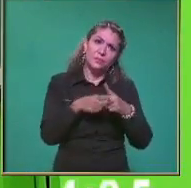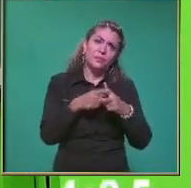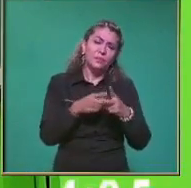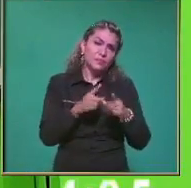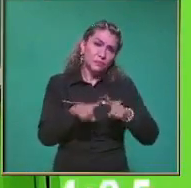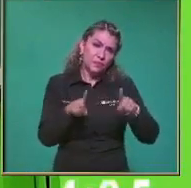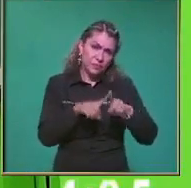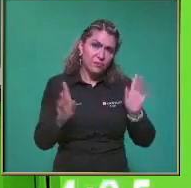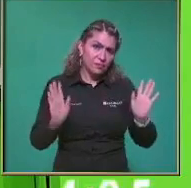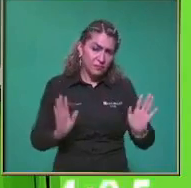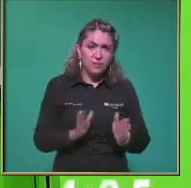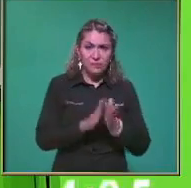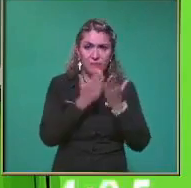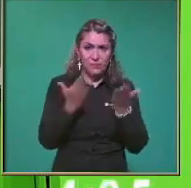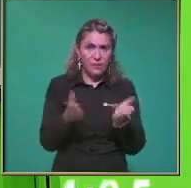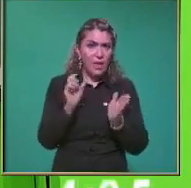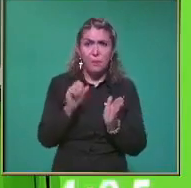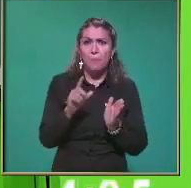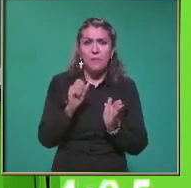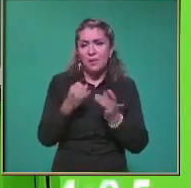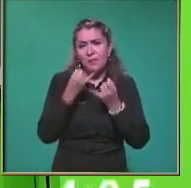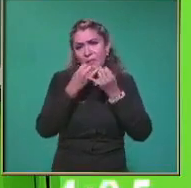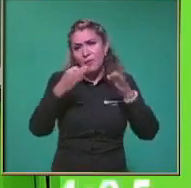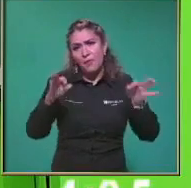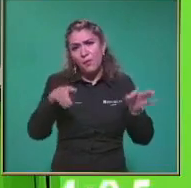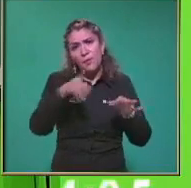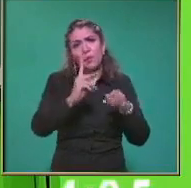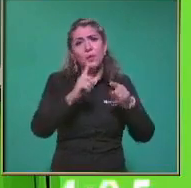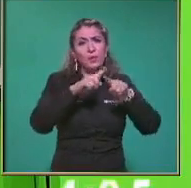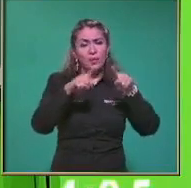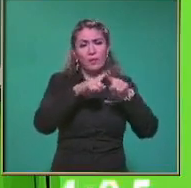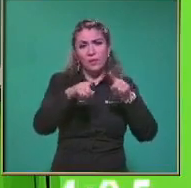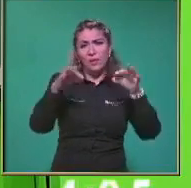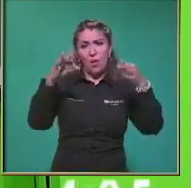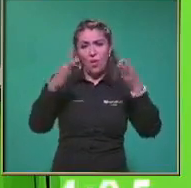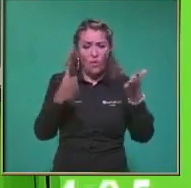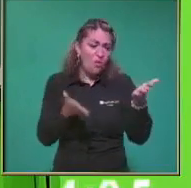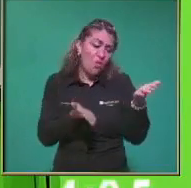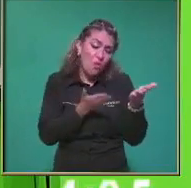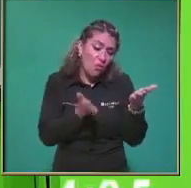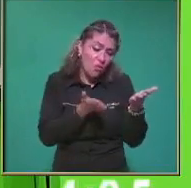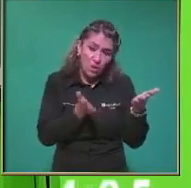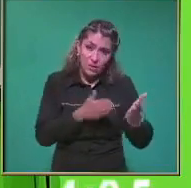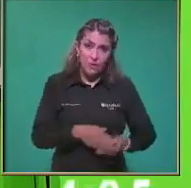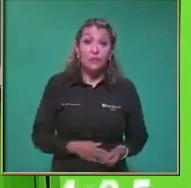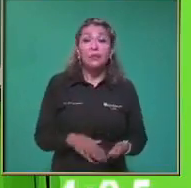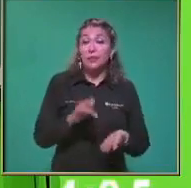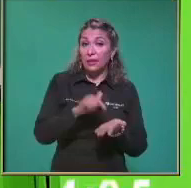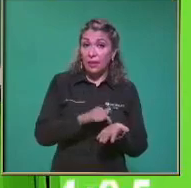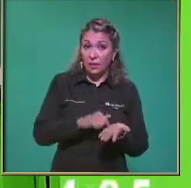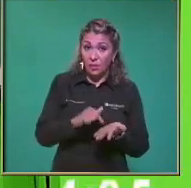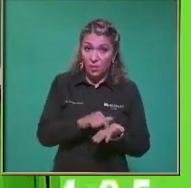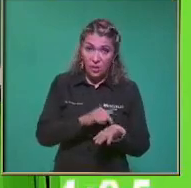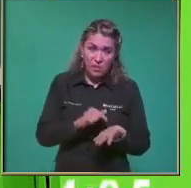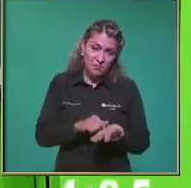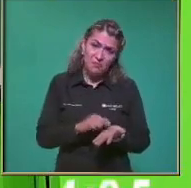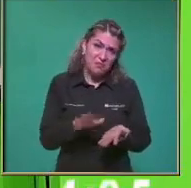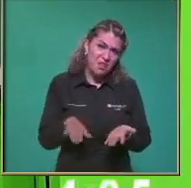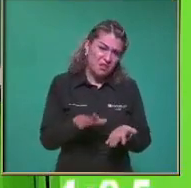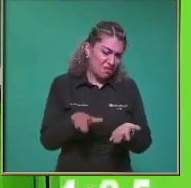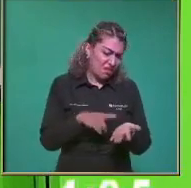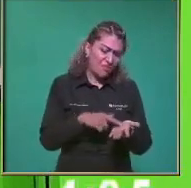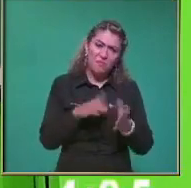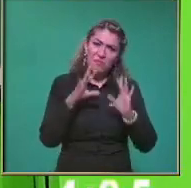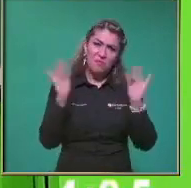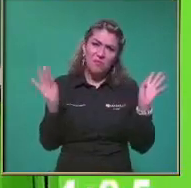viene siendo la información es la misma, tal vez vienen en diferente página. También necesitamos una calculadora básica, más que nada para acelerar